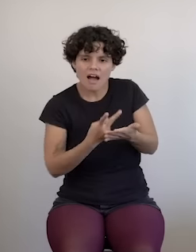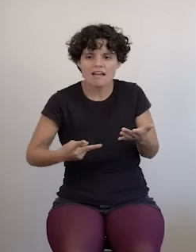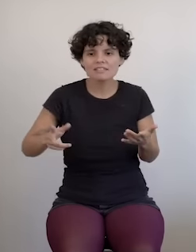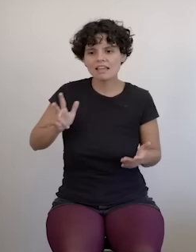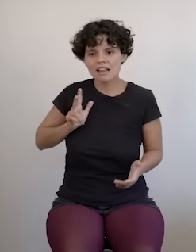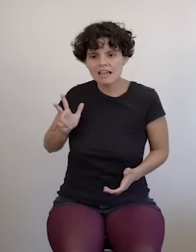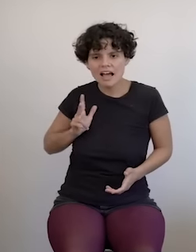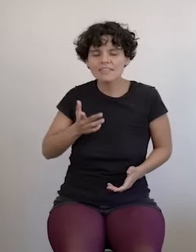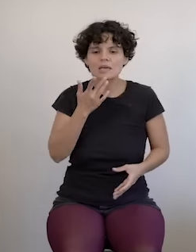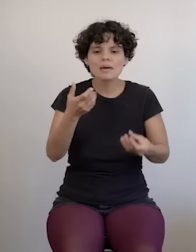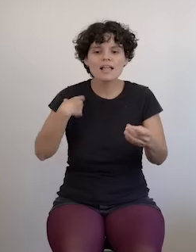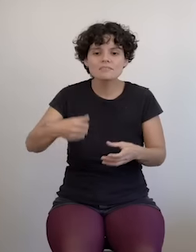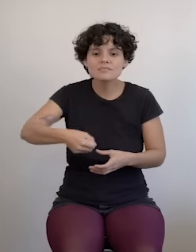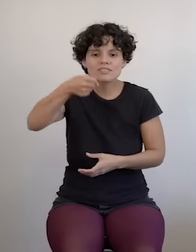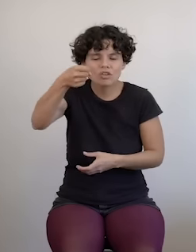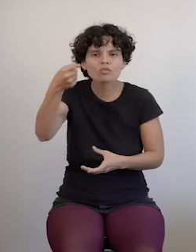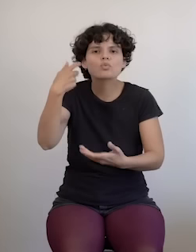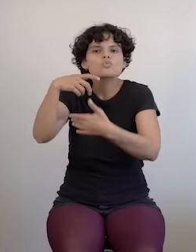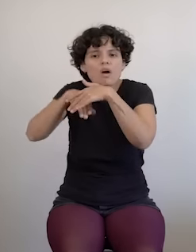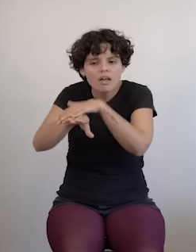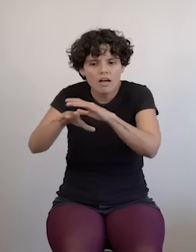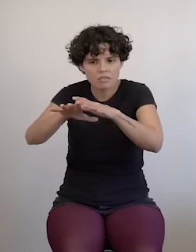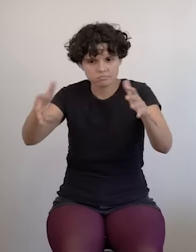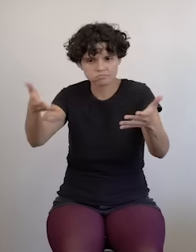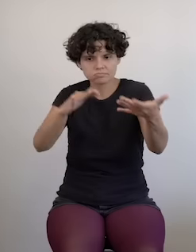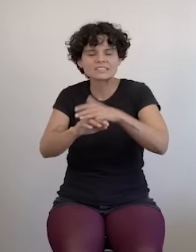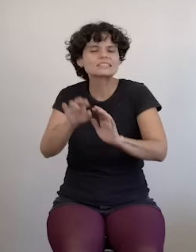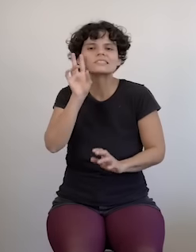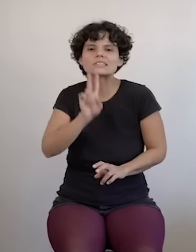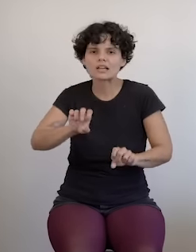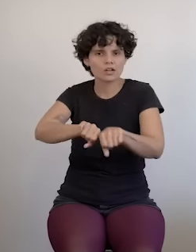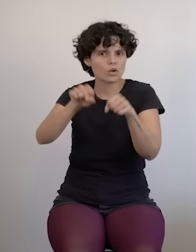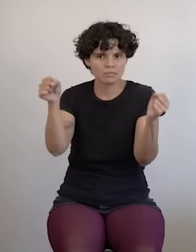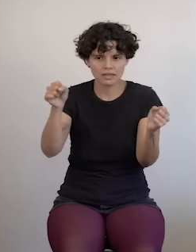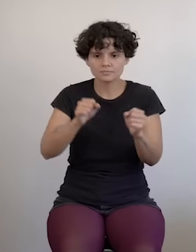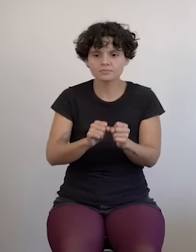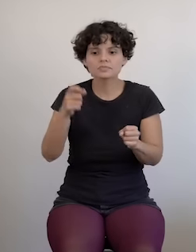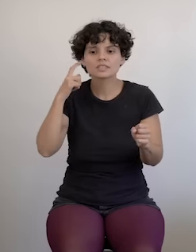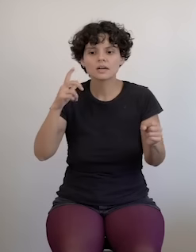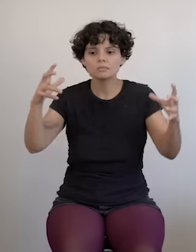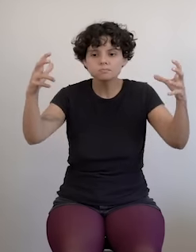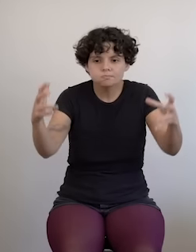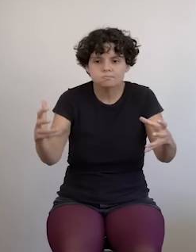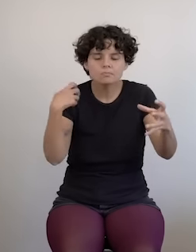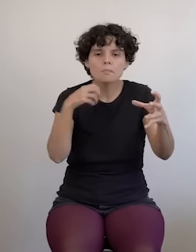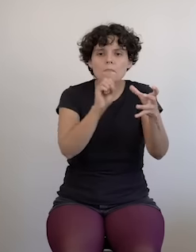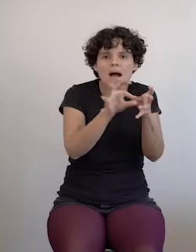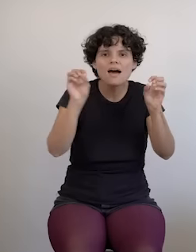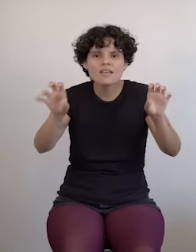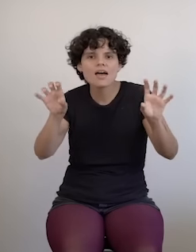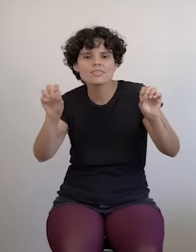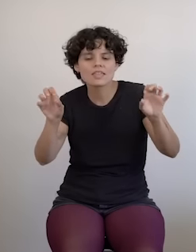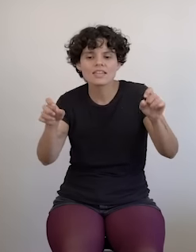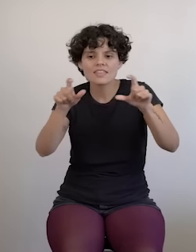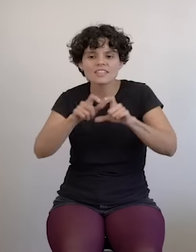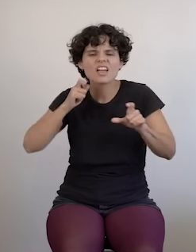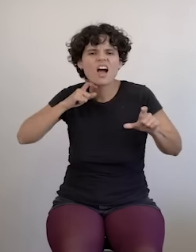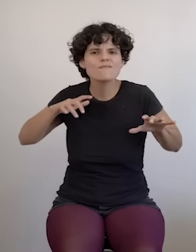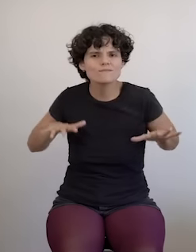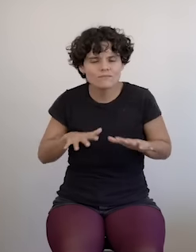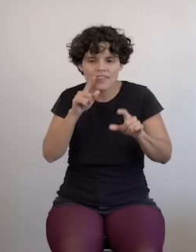que el micrófono no se me rompiera, ¿cachai? Me pusieron ahí en un parlante y aquí pusieron,